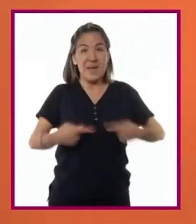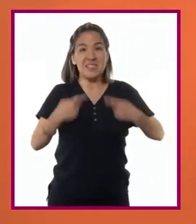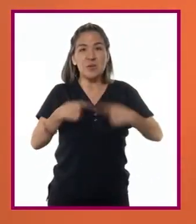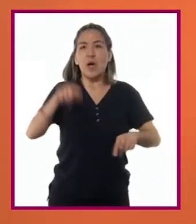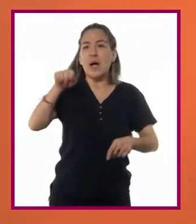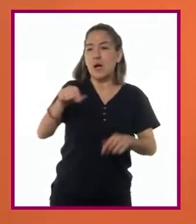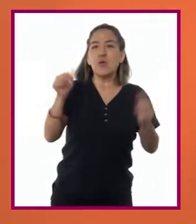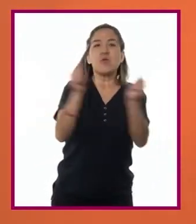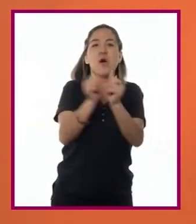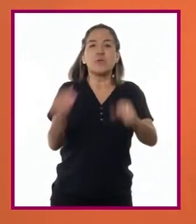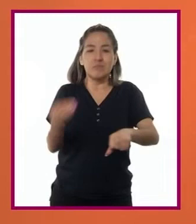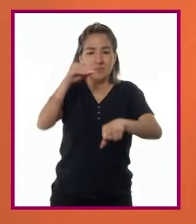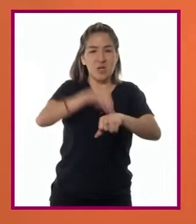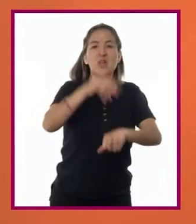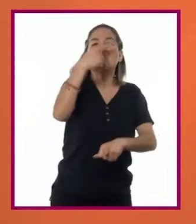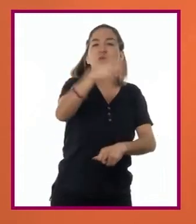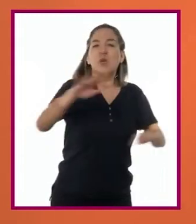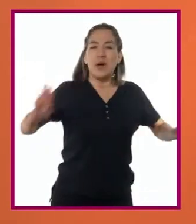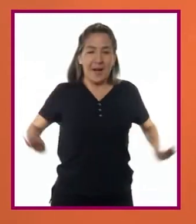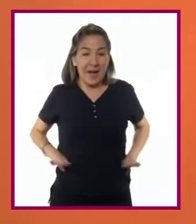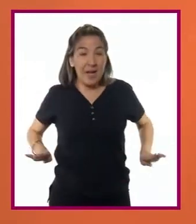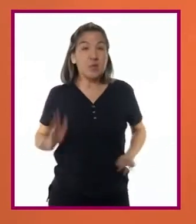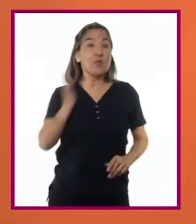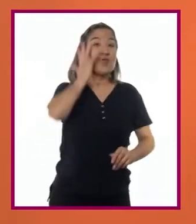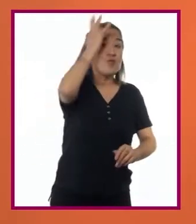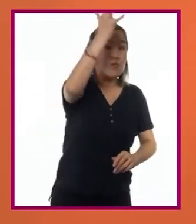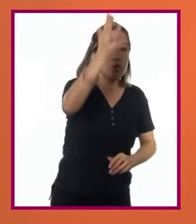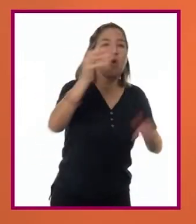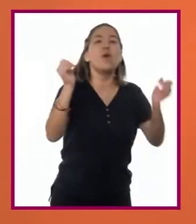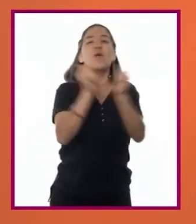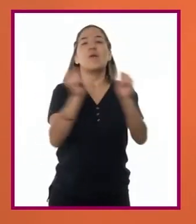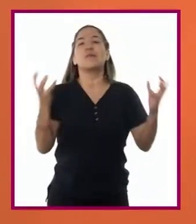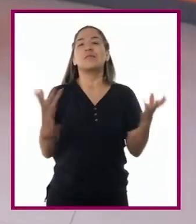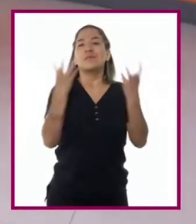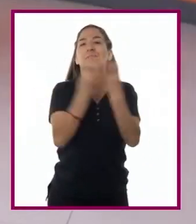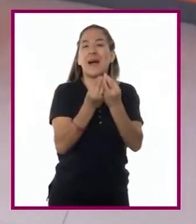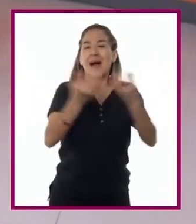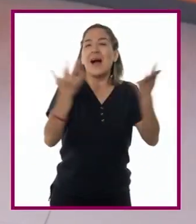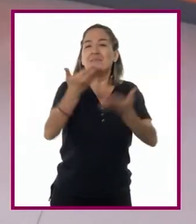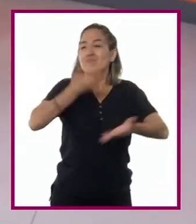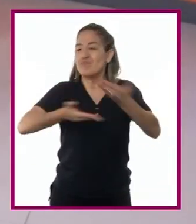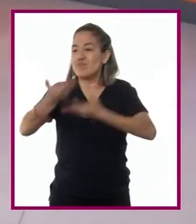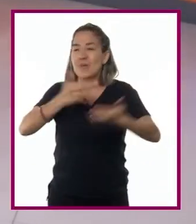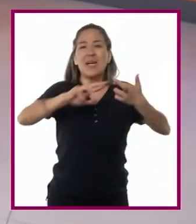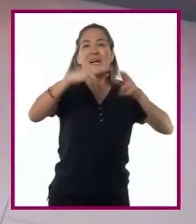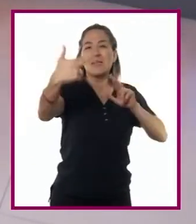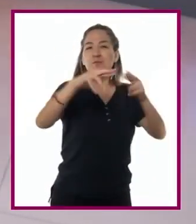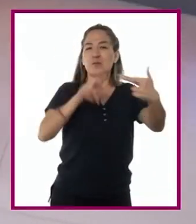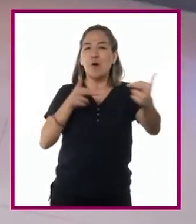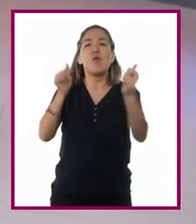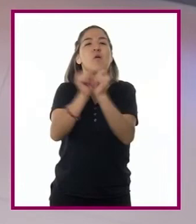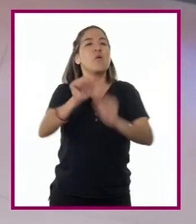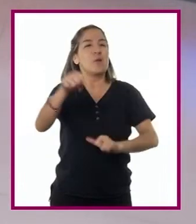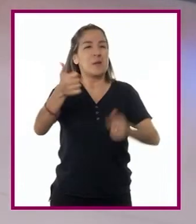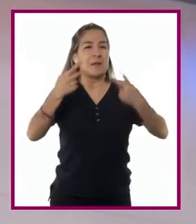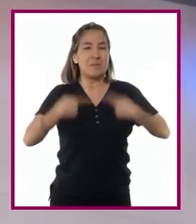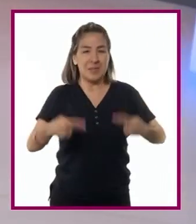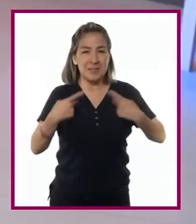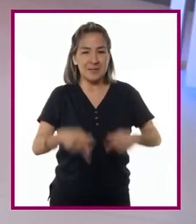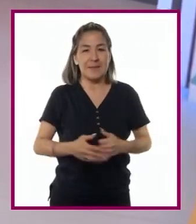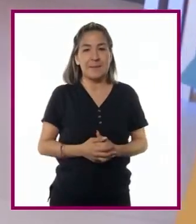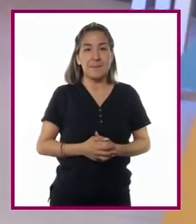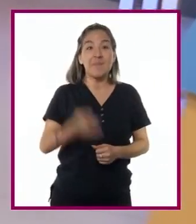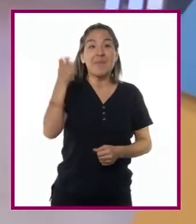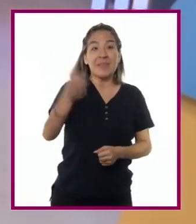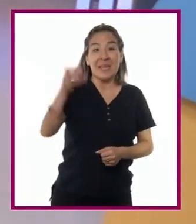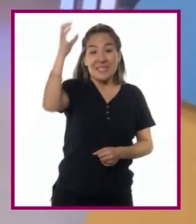una influencia en su carácter, destino y relaciones con los demás. Desde la perspectiva de la ciencia, se